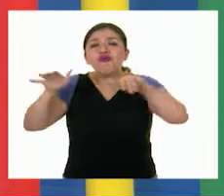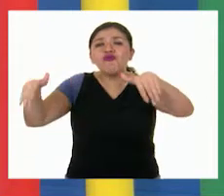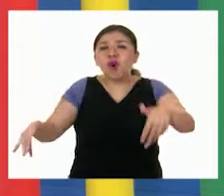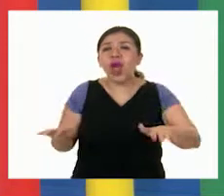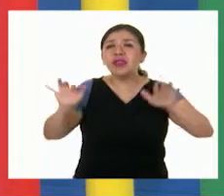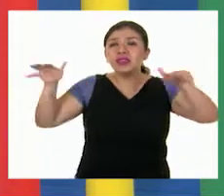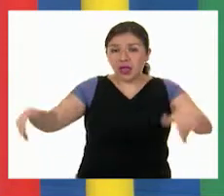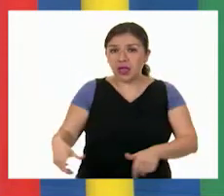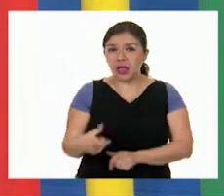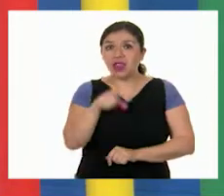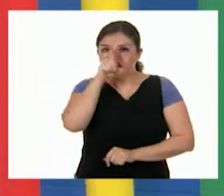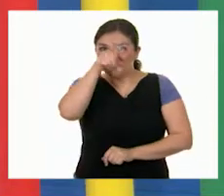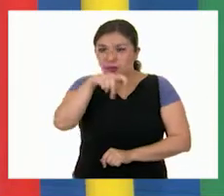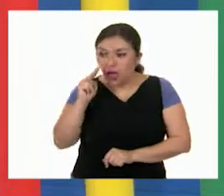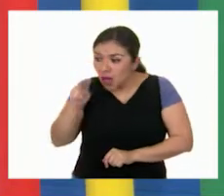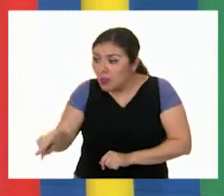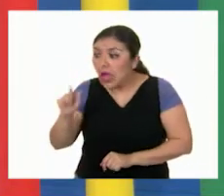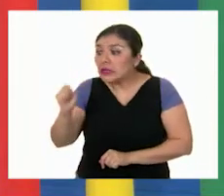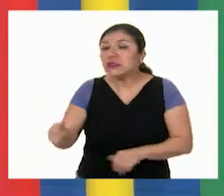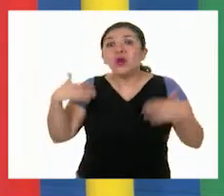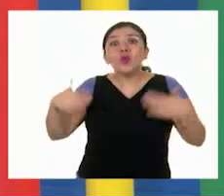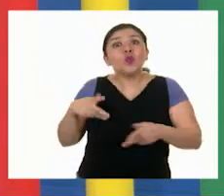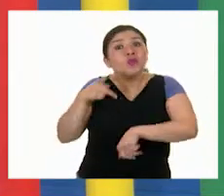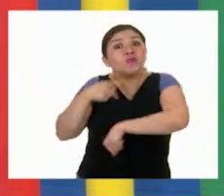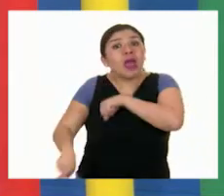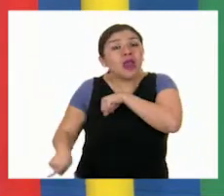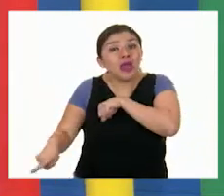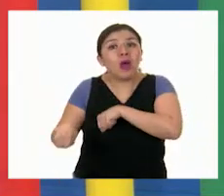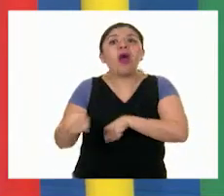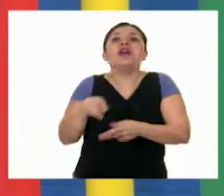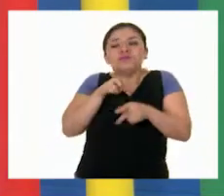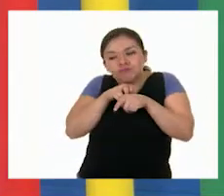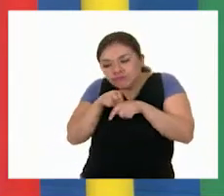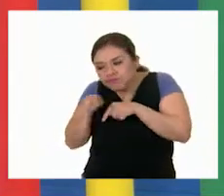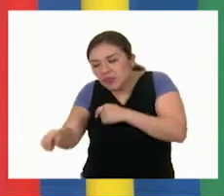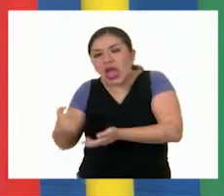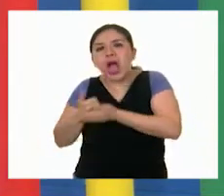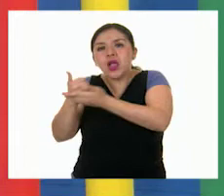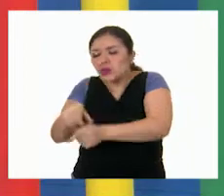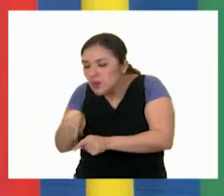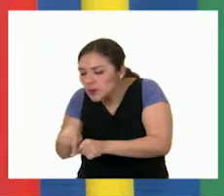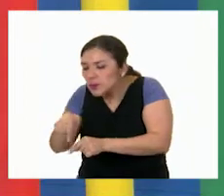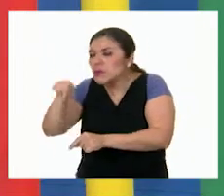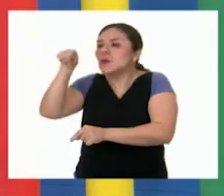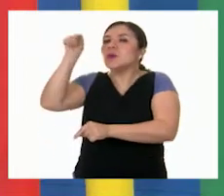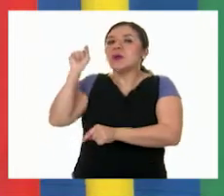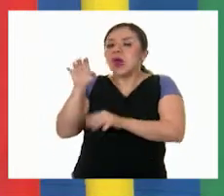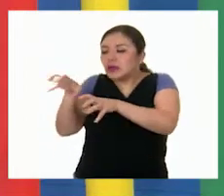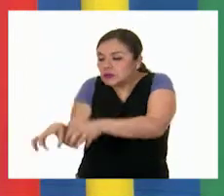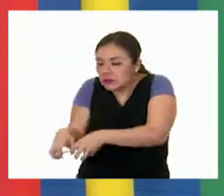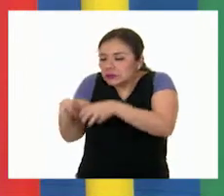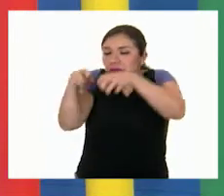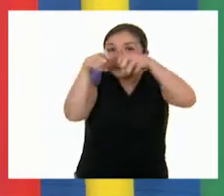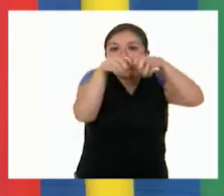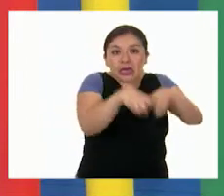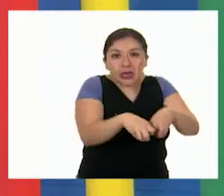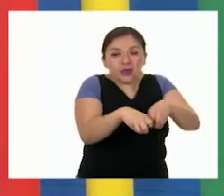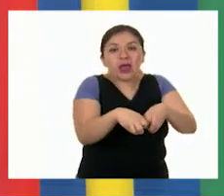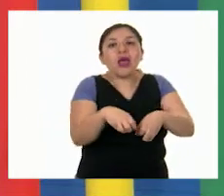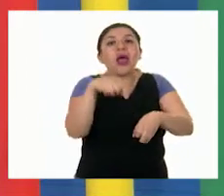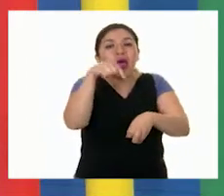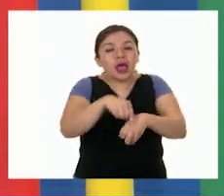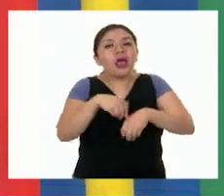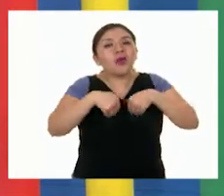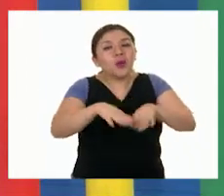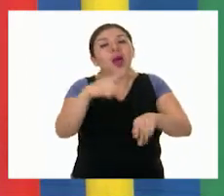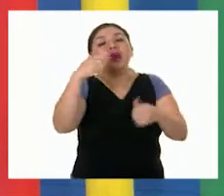se da cuenta de que se está ahogando. Entonces el gavilán se acerca y así la saca, o sea, con sus garritas. Le pone la pata y